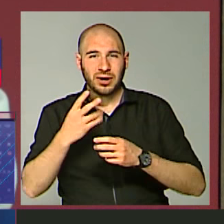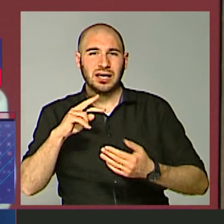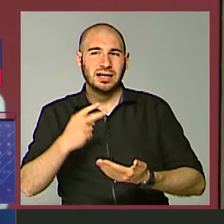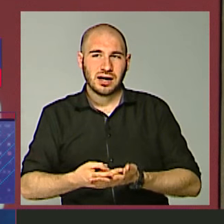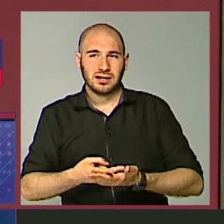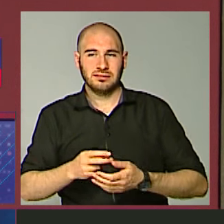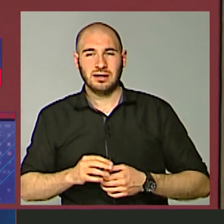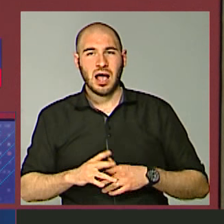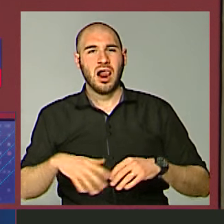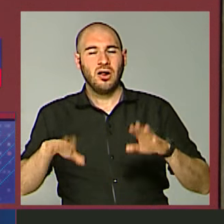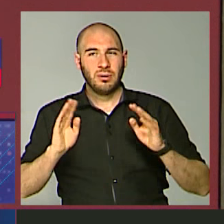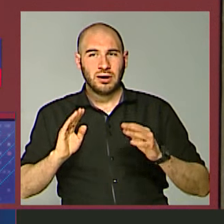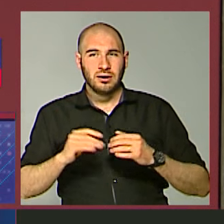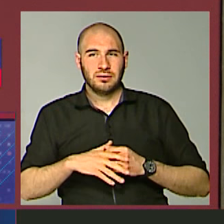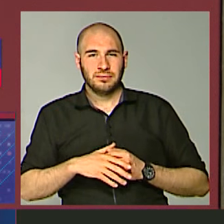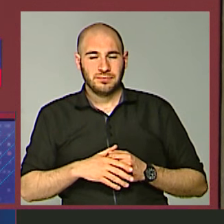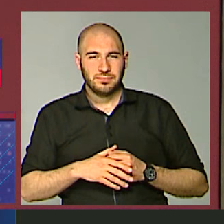caer, pueden haber...